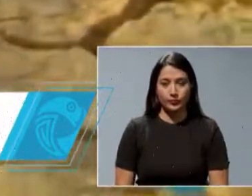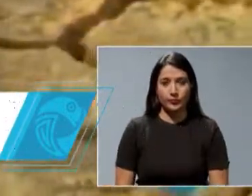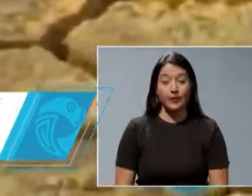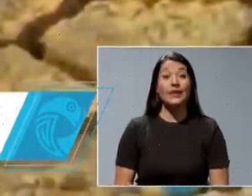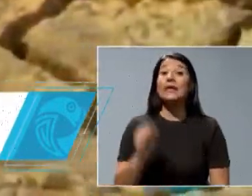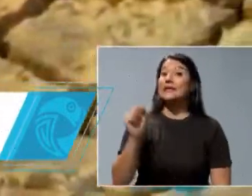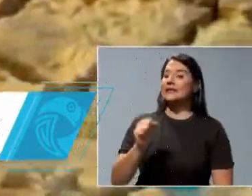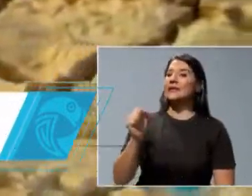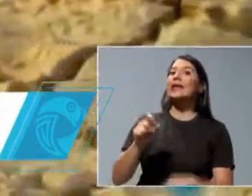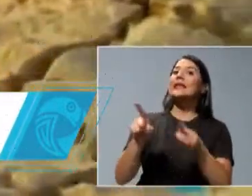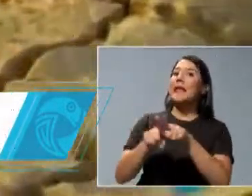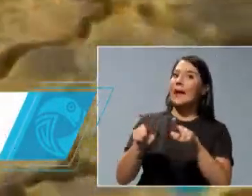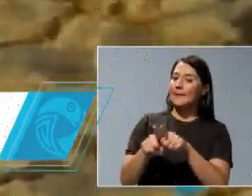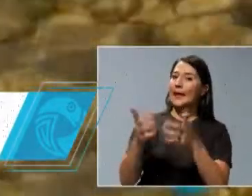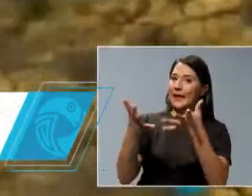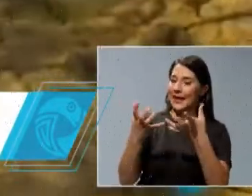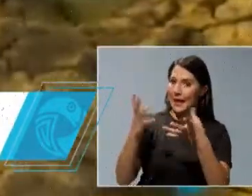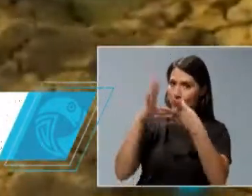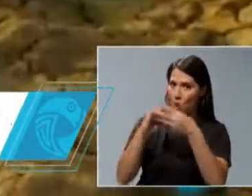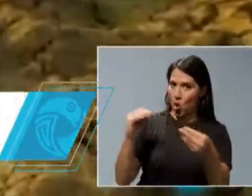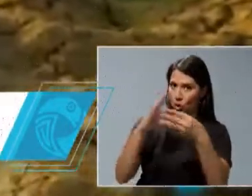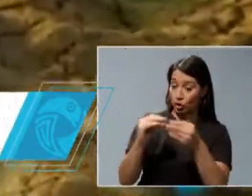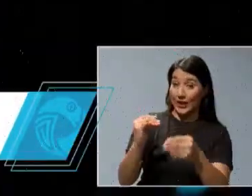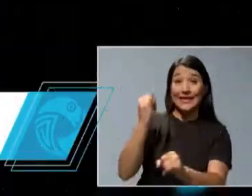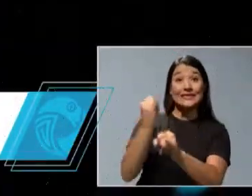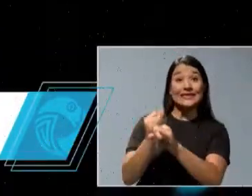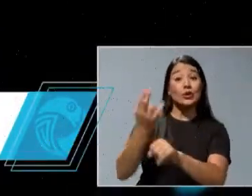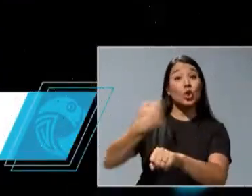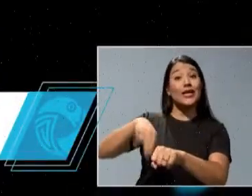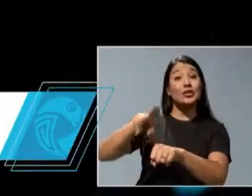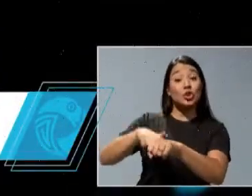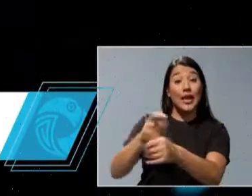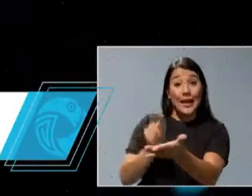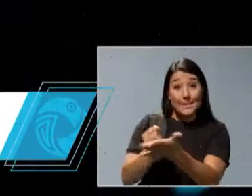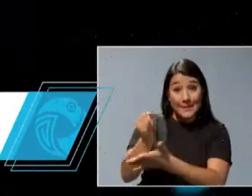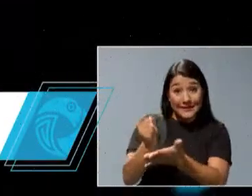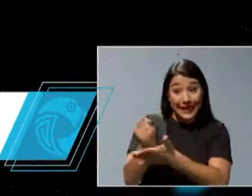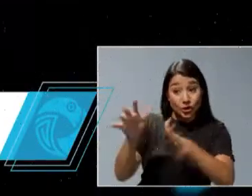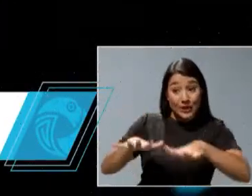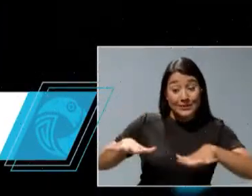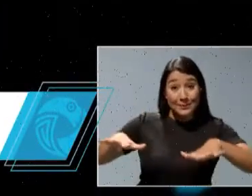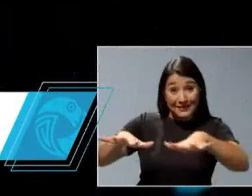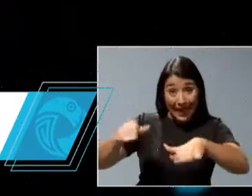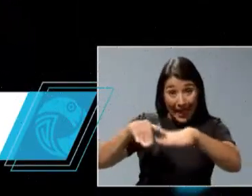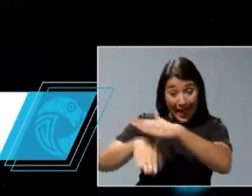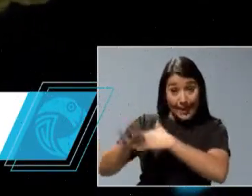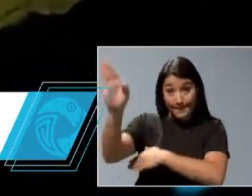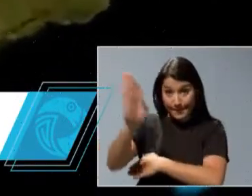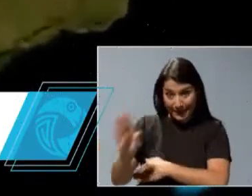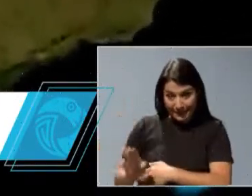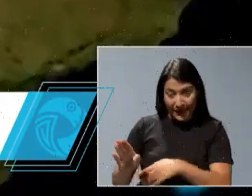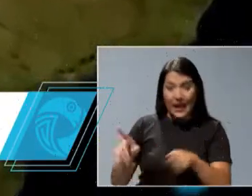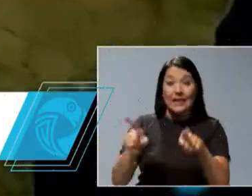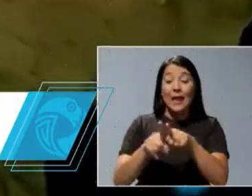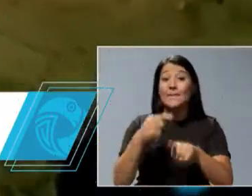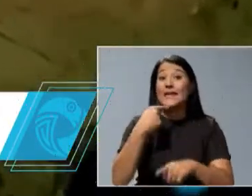Así es, también le comentamos que el Instituto Nacional de Investigaciones Espaciales de Brasil reportó también